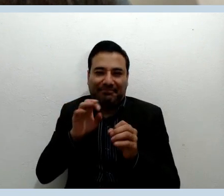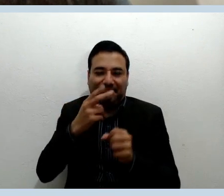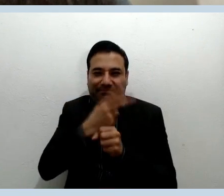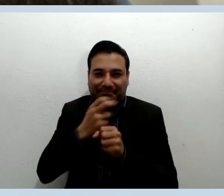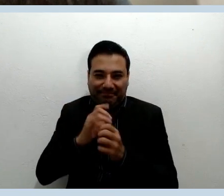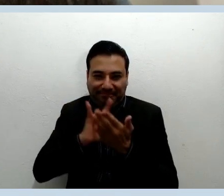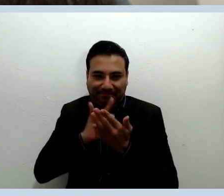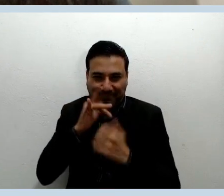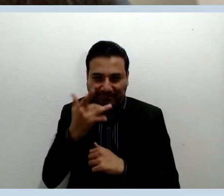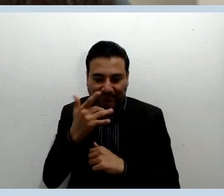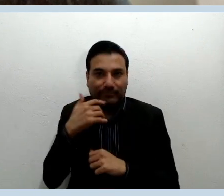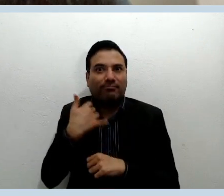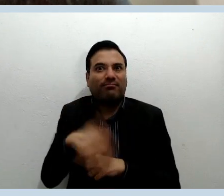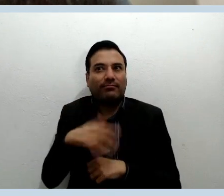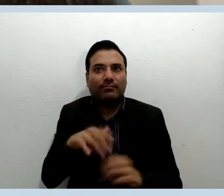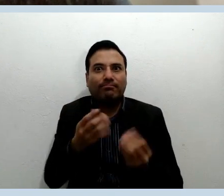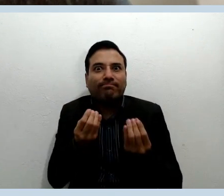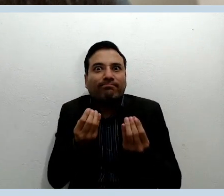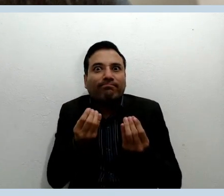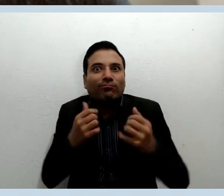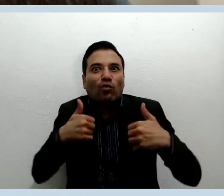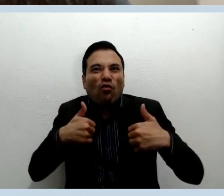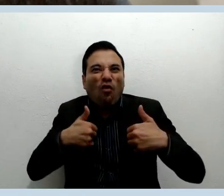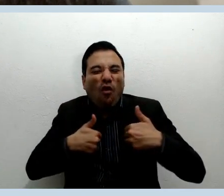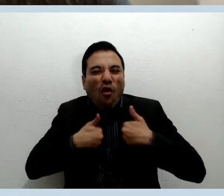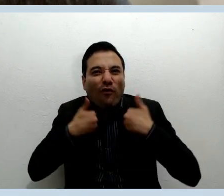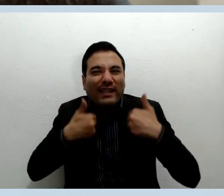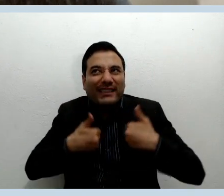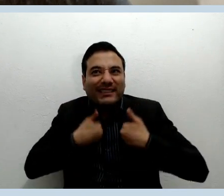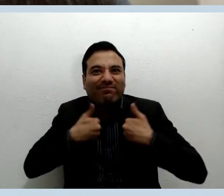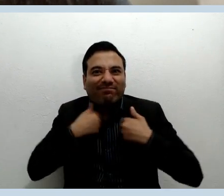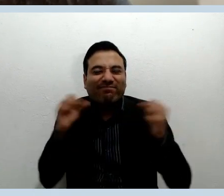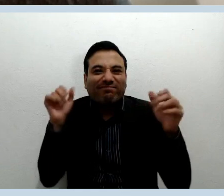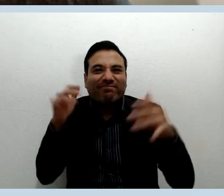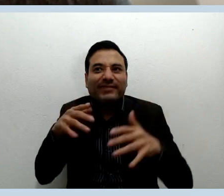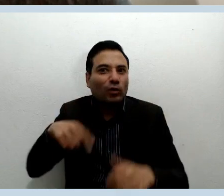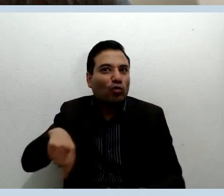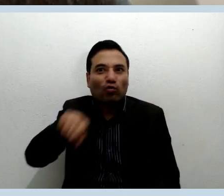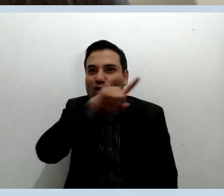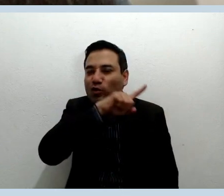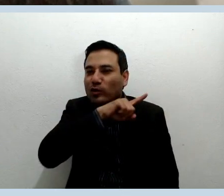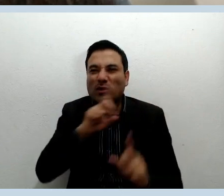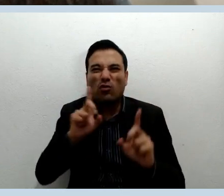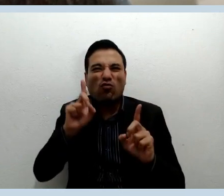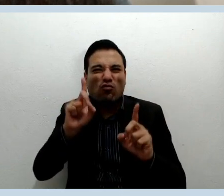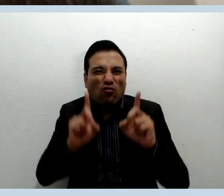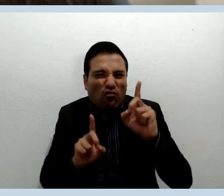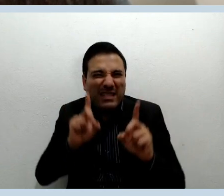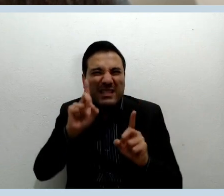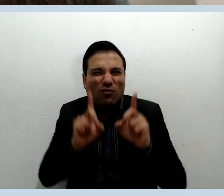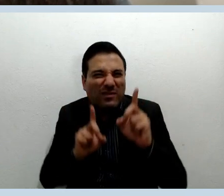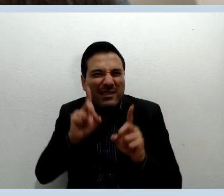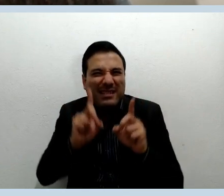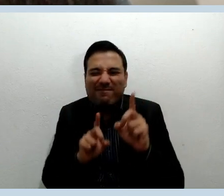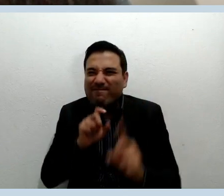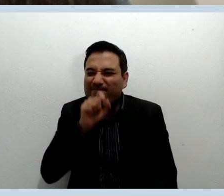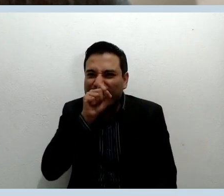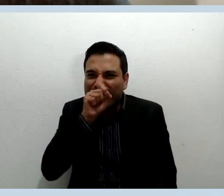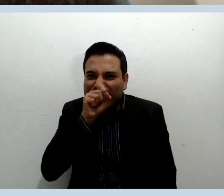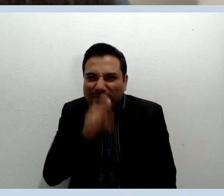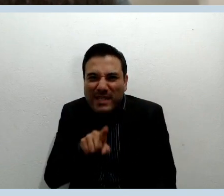tanta bandita joven que nos estábamos preguntando y tratando de responder lo que nos nos